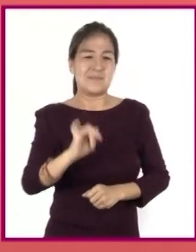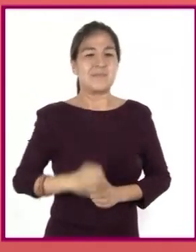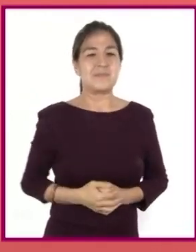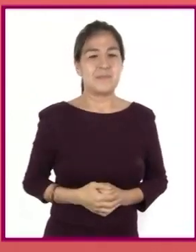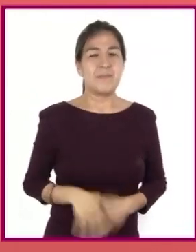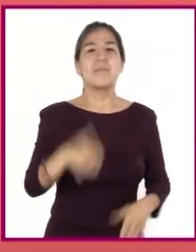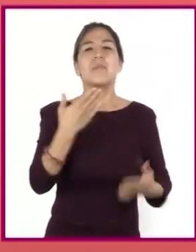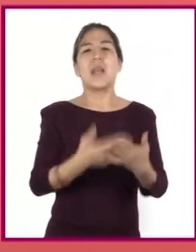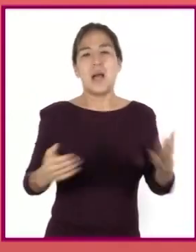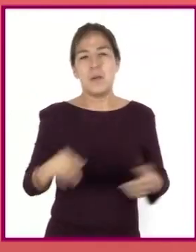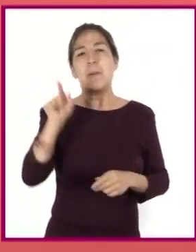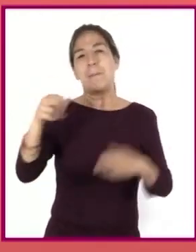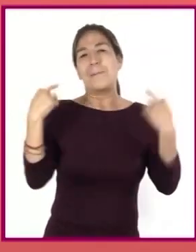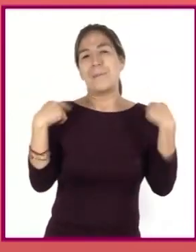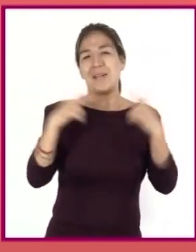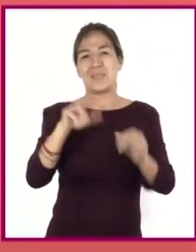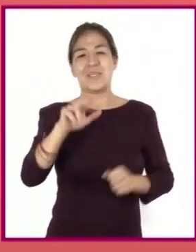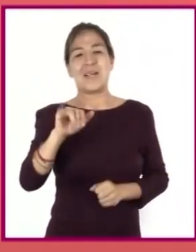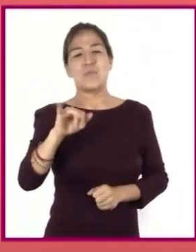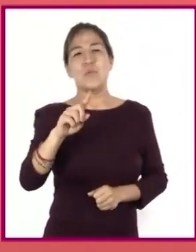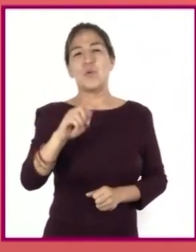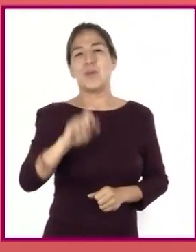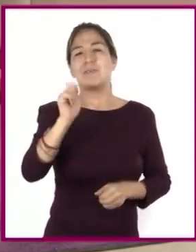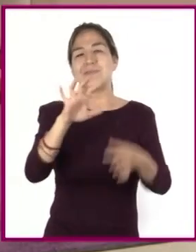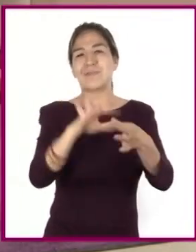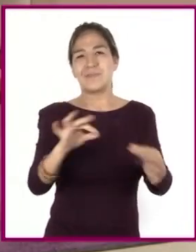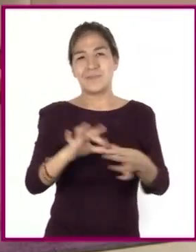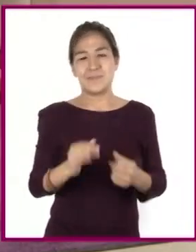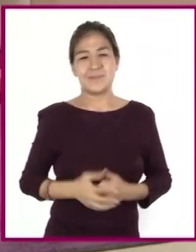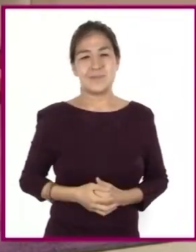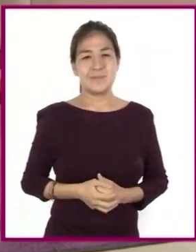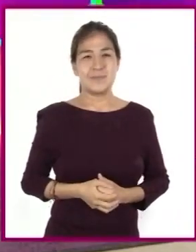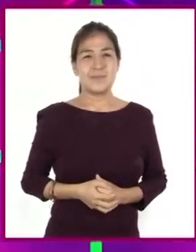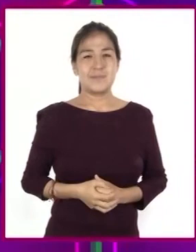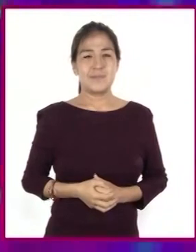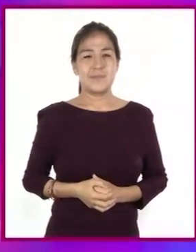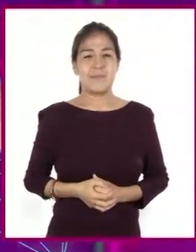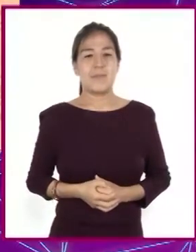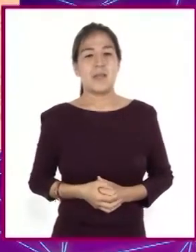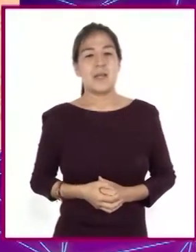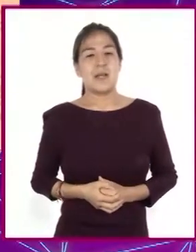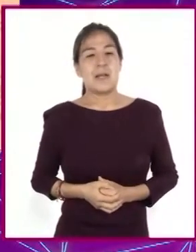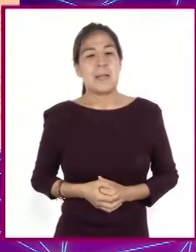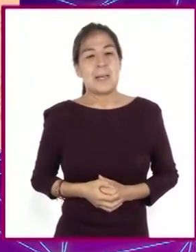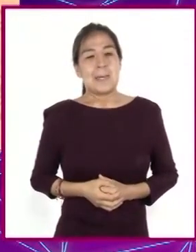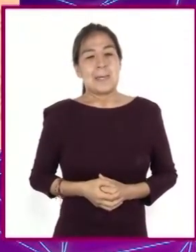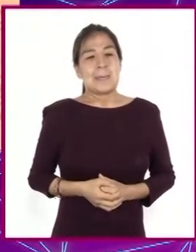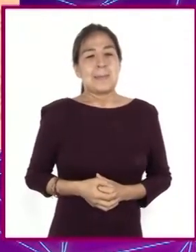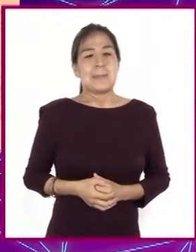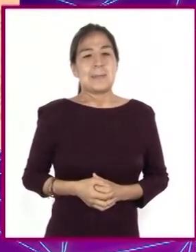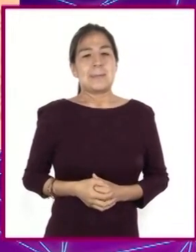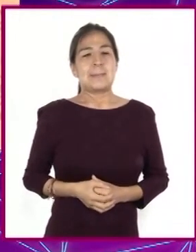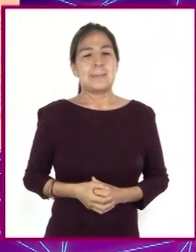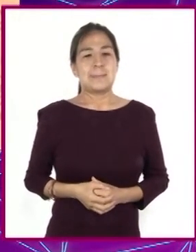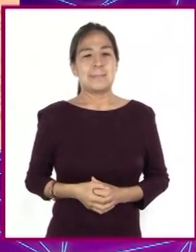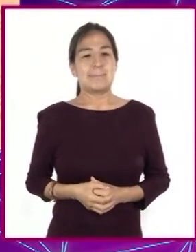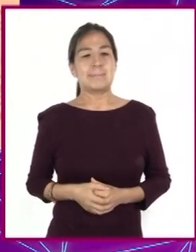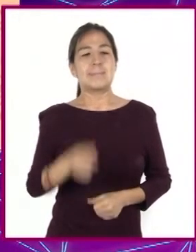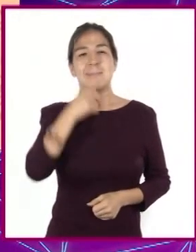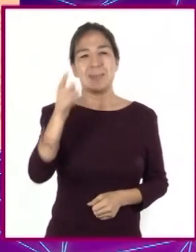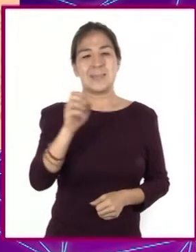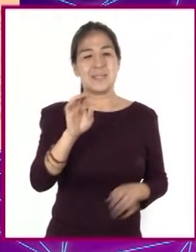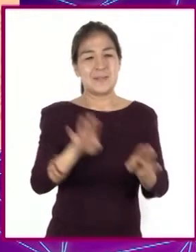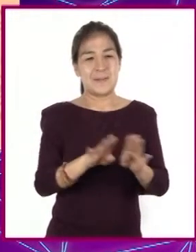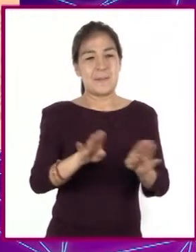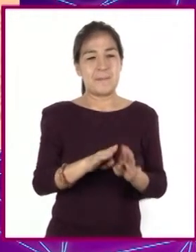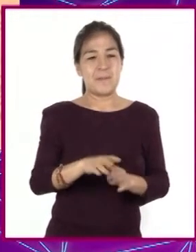vamos con el maestro Raimundo, que nos preparó un dato curioso. De acuerdo con la Organización de las Naciones Unidas para la